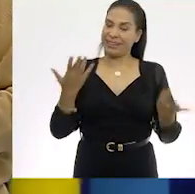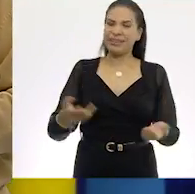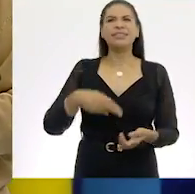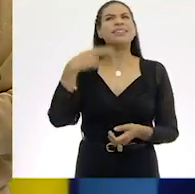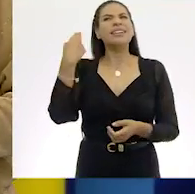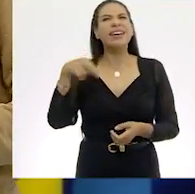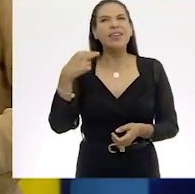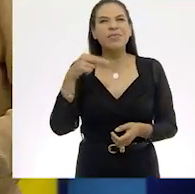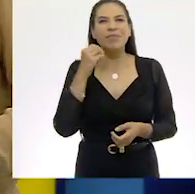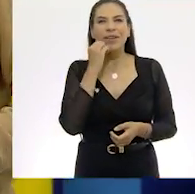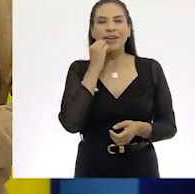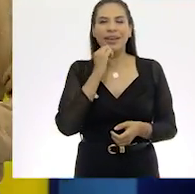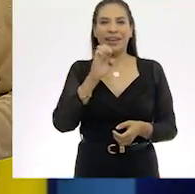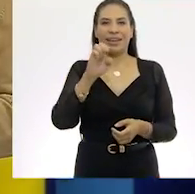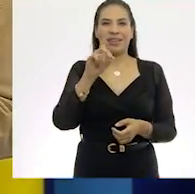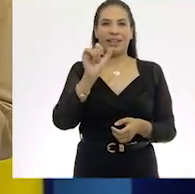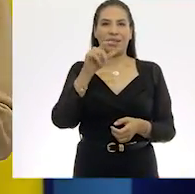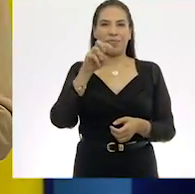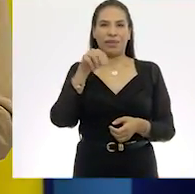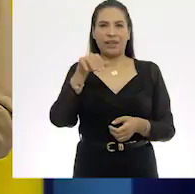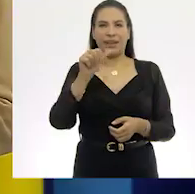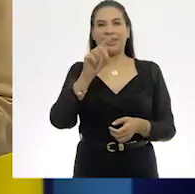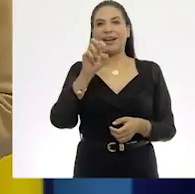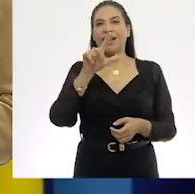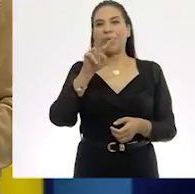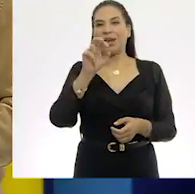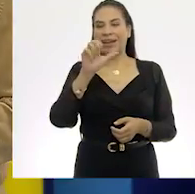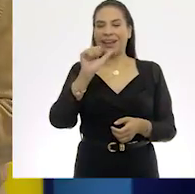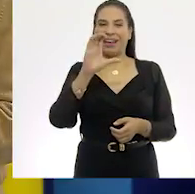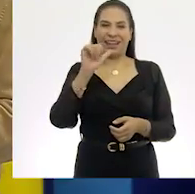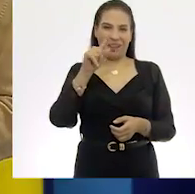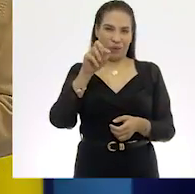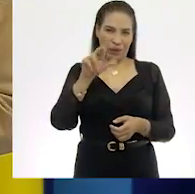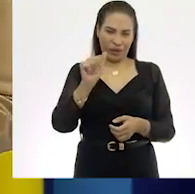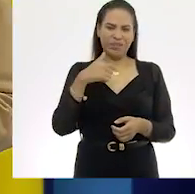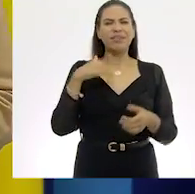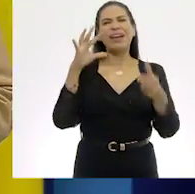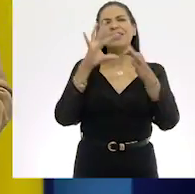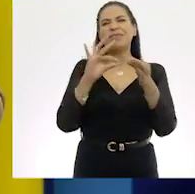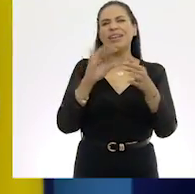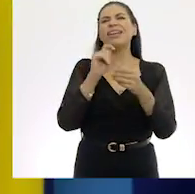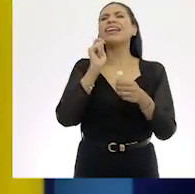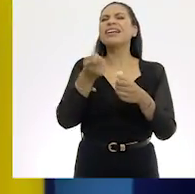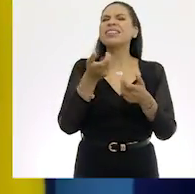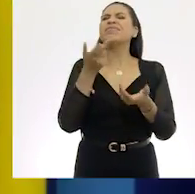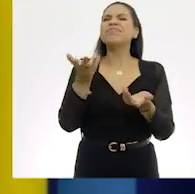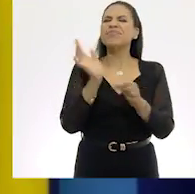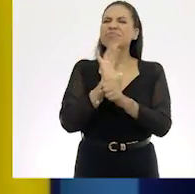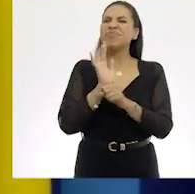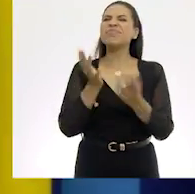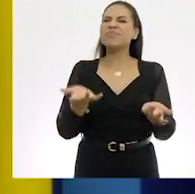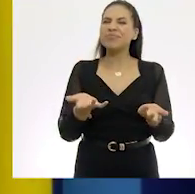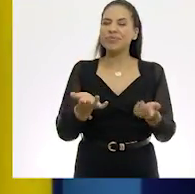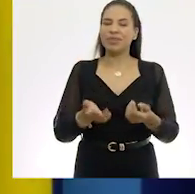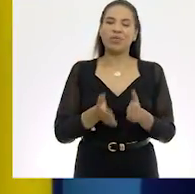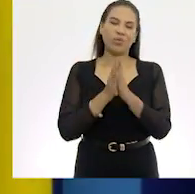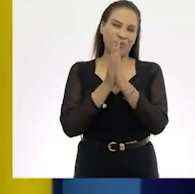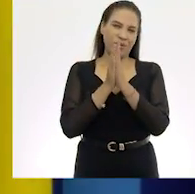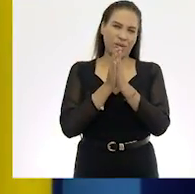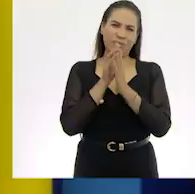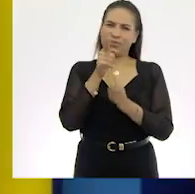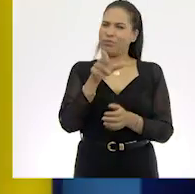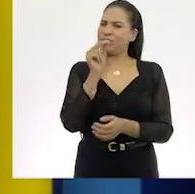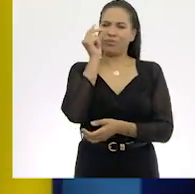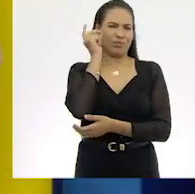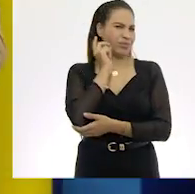Se llamaba Edelmira la vaca cantora. Wow. Le voy a contar de qué se trata. Por favor, usted no se